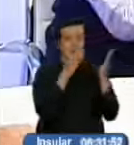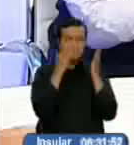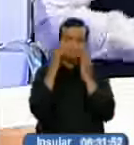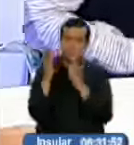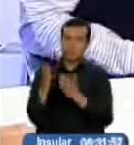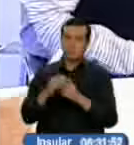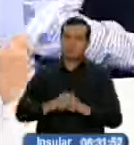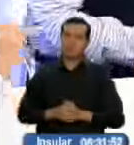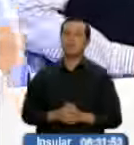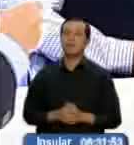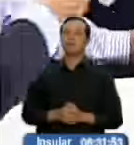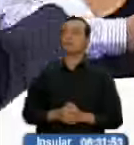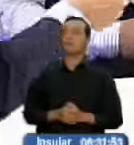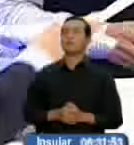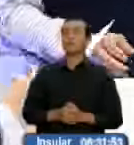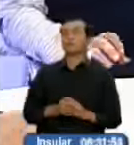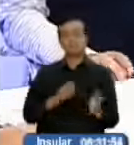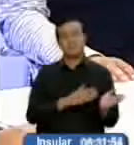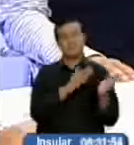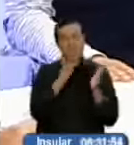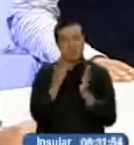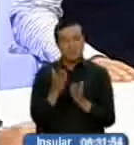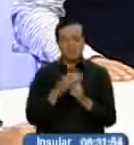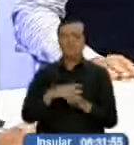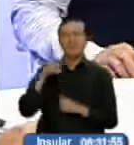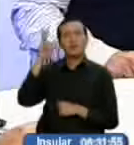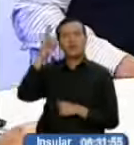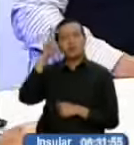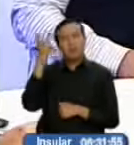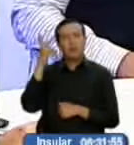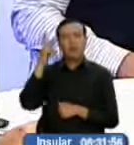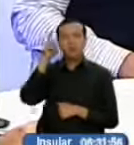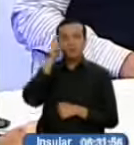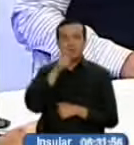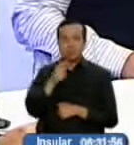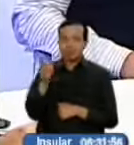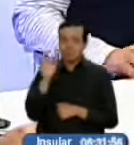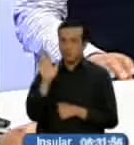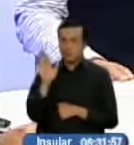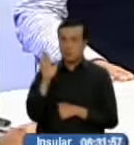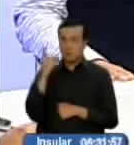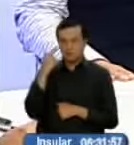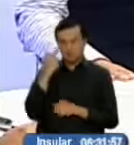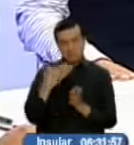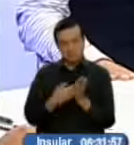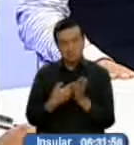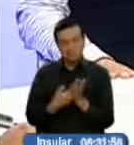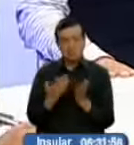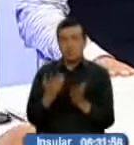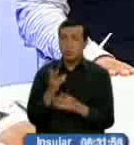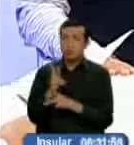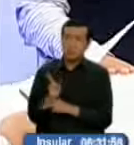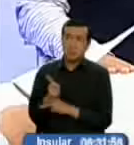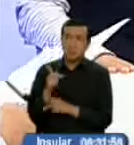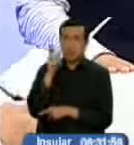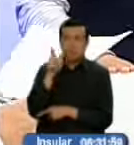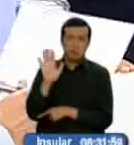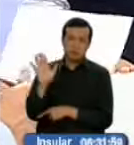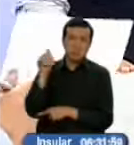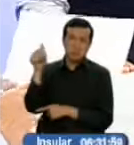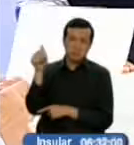la misma irregularidad que ustedes están denunciando? Puntualizado el tema de Juan Carlos Aldaz. Yo creo que el fiscal, y lo ha demostrado, yo no lo voy a defender al fiscal, el fiscal